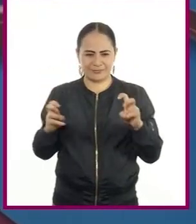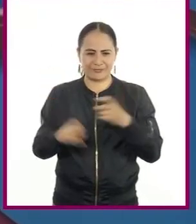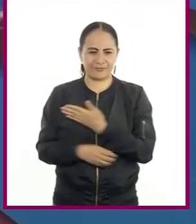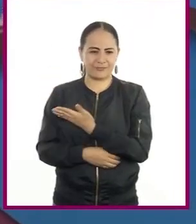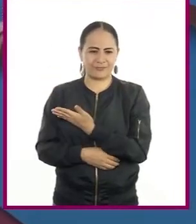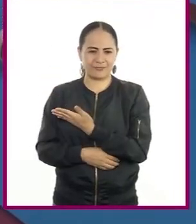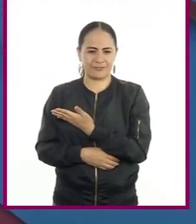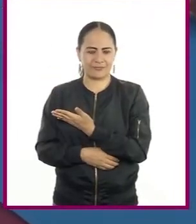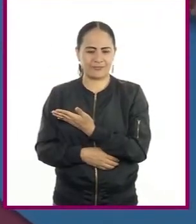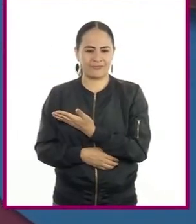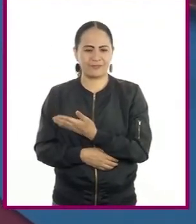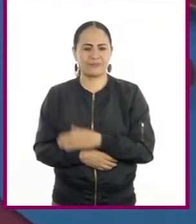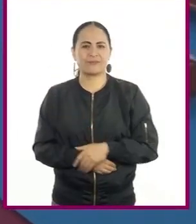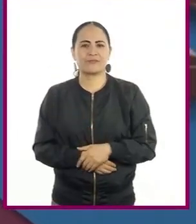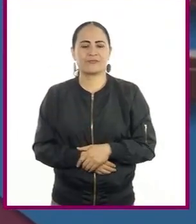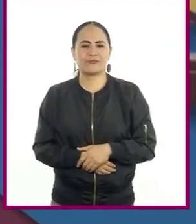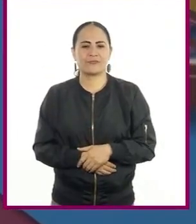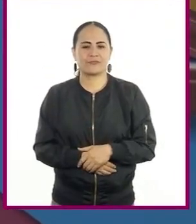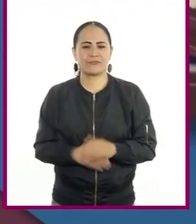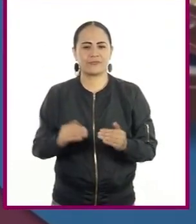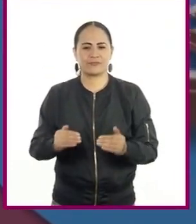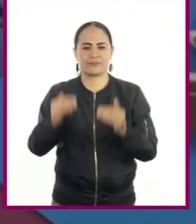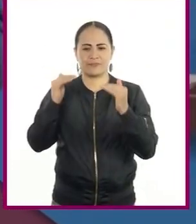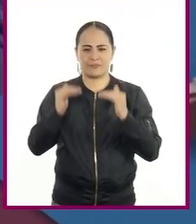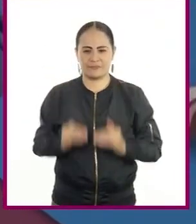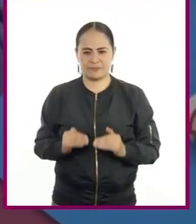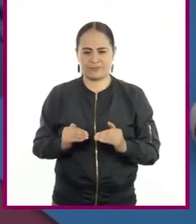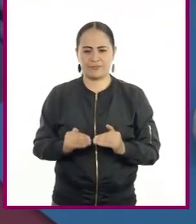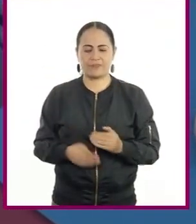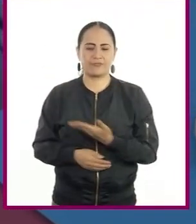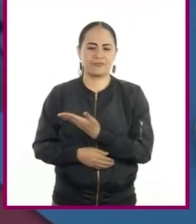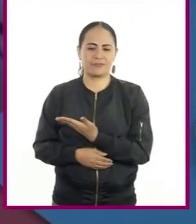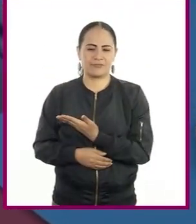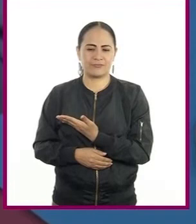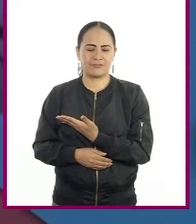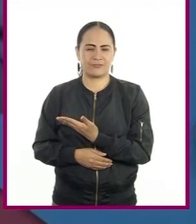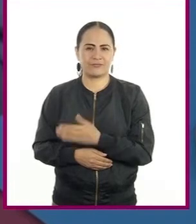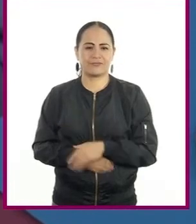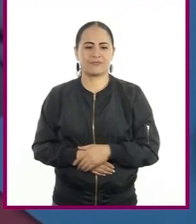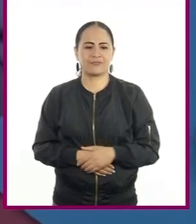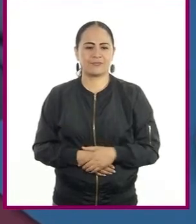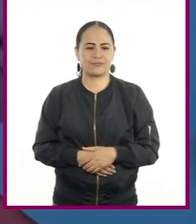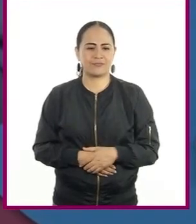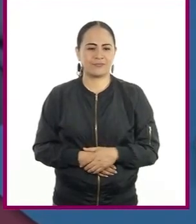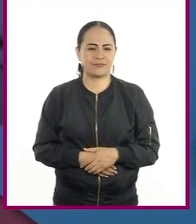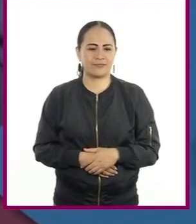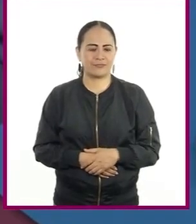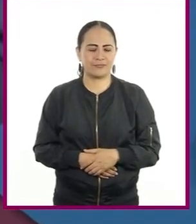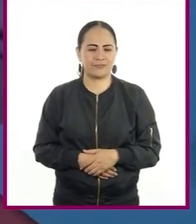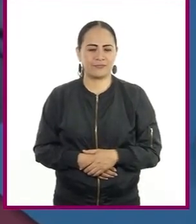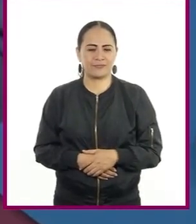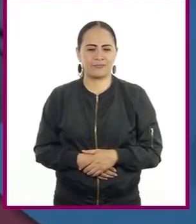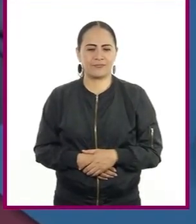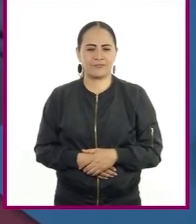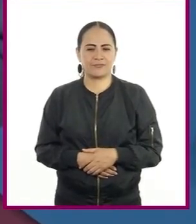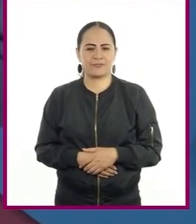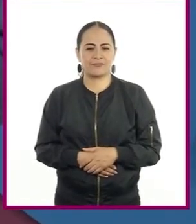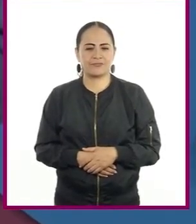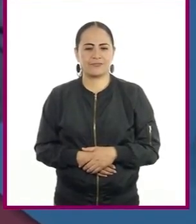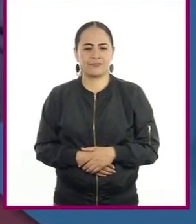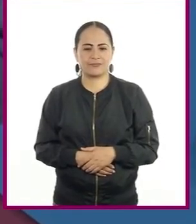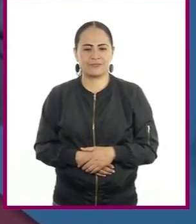Jim Sheridan de 1993, y Justicia para todos, del director Norman Jewison